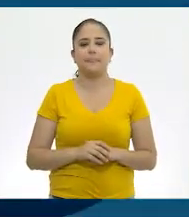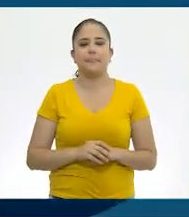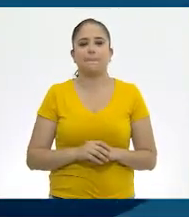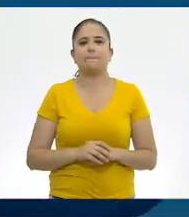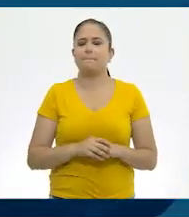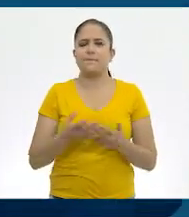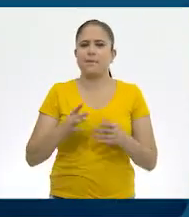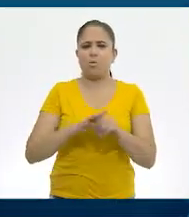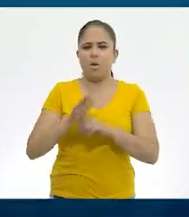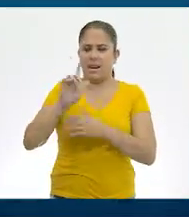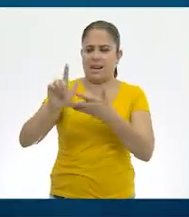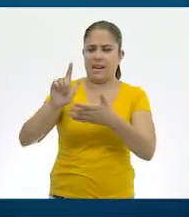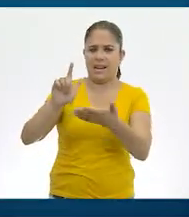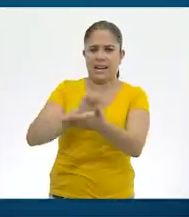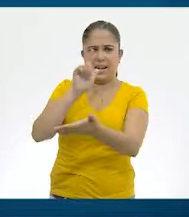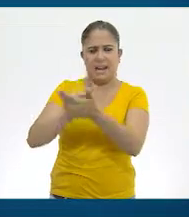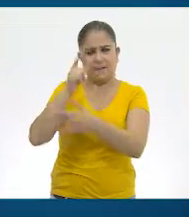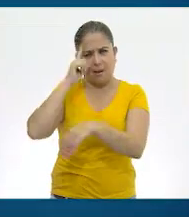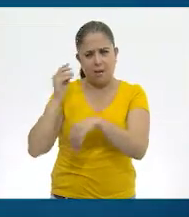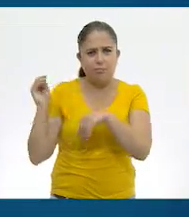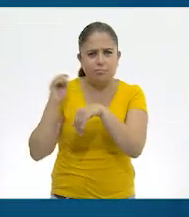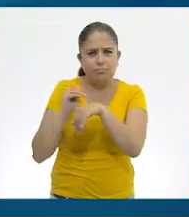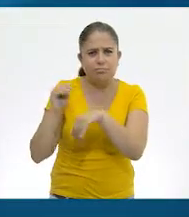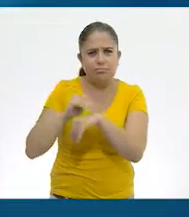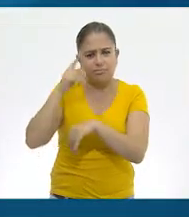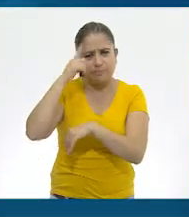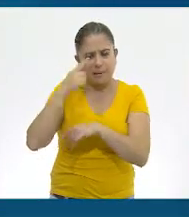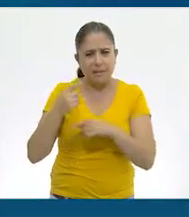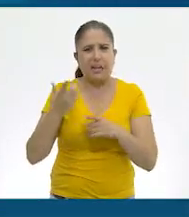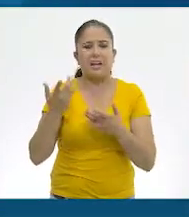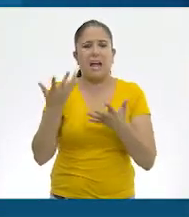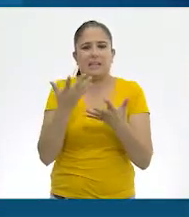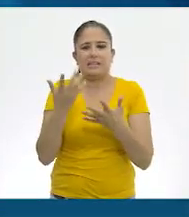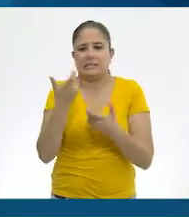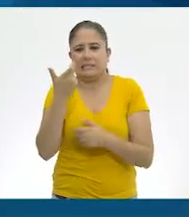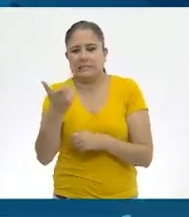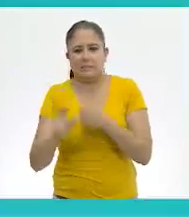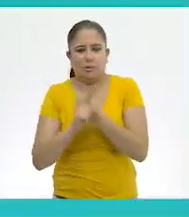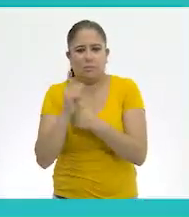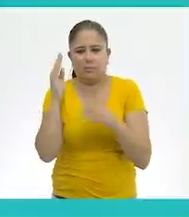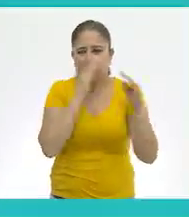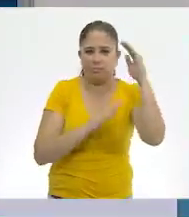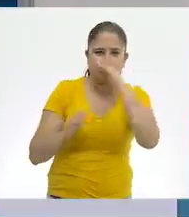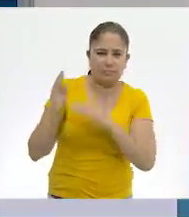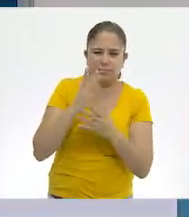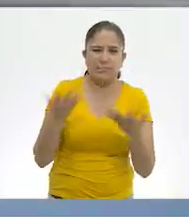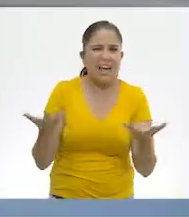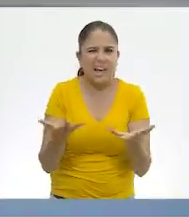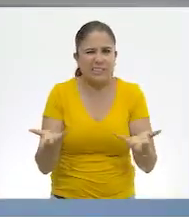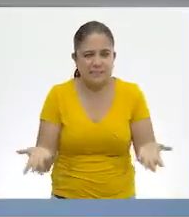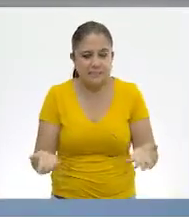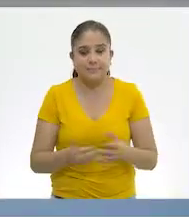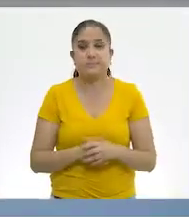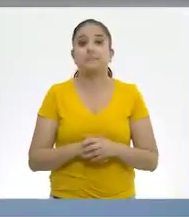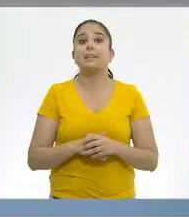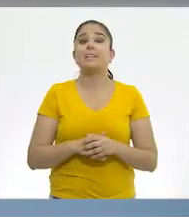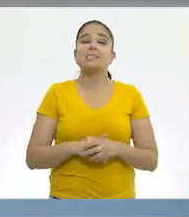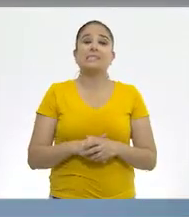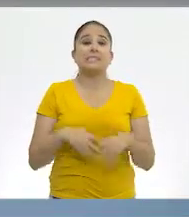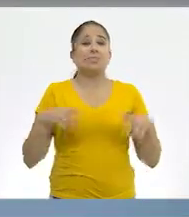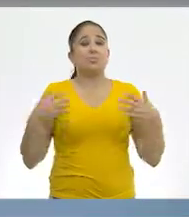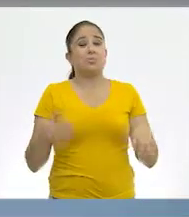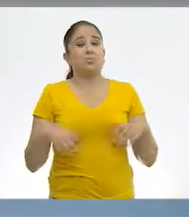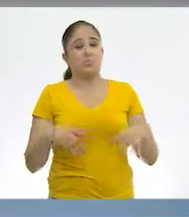¿Qué medidas adoptó el gobierno de Juárez para afrontar la crisis económica? Pues para solucionar esos